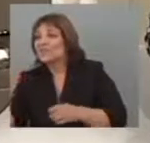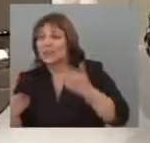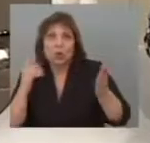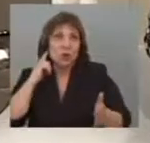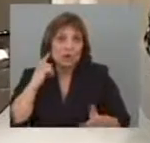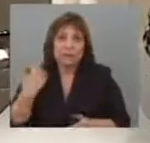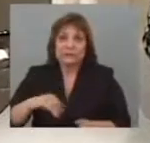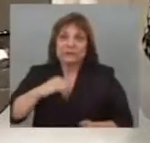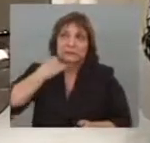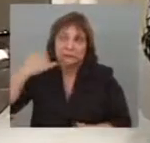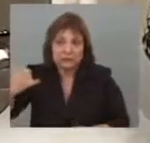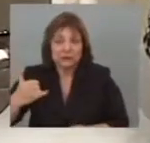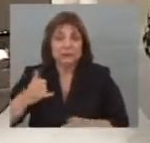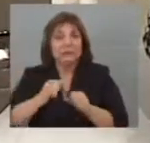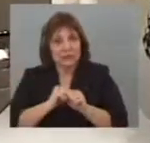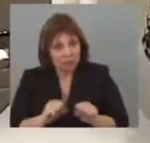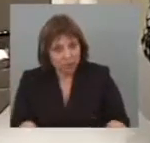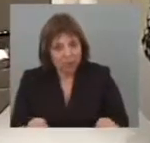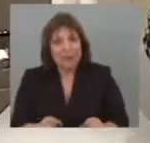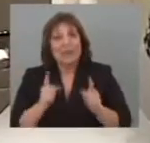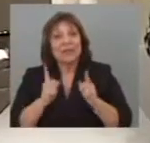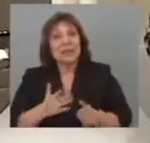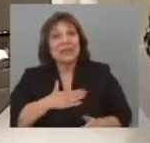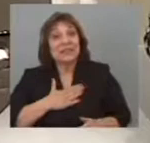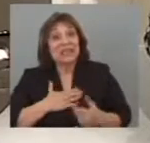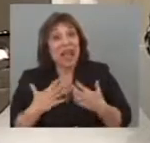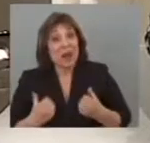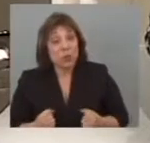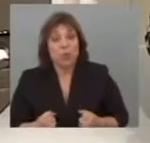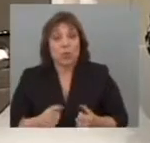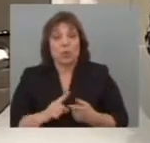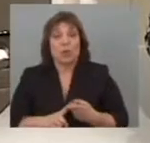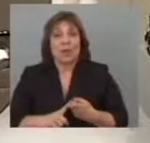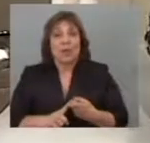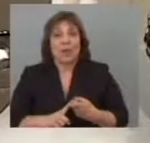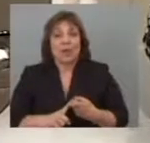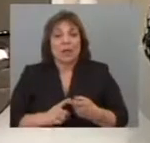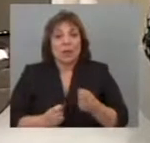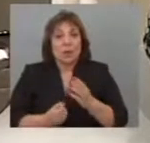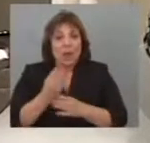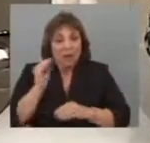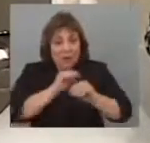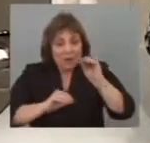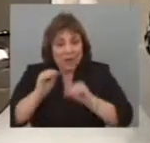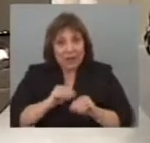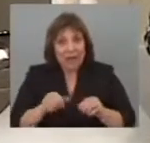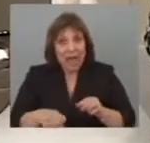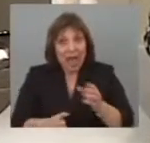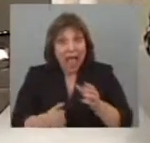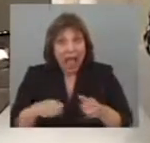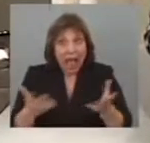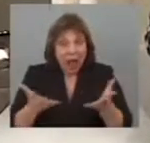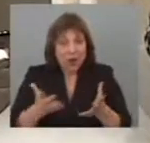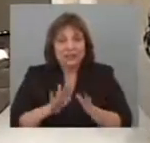que pide esa ayuda. Y también el sistema de salud, a través de su nueva implementación, ha